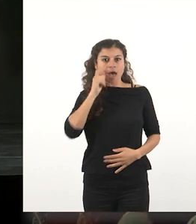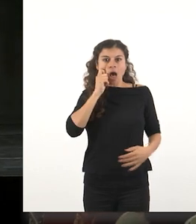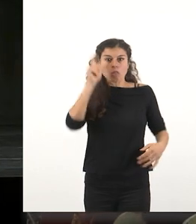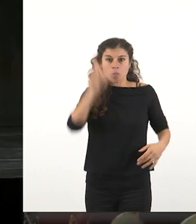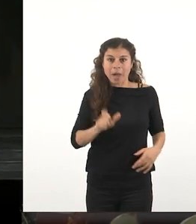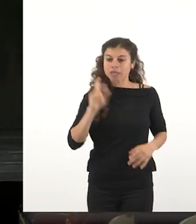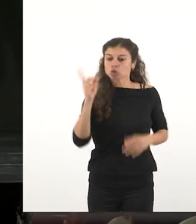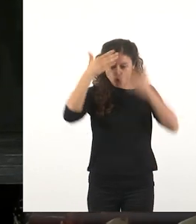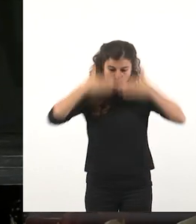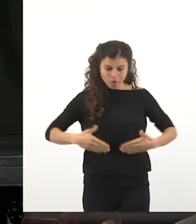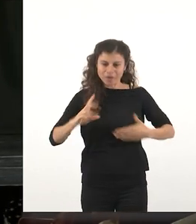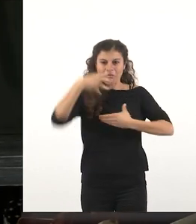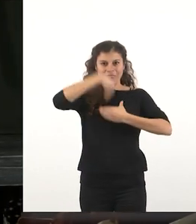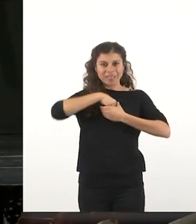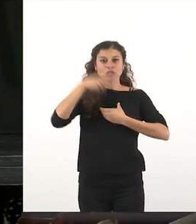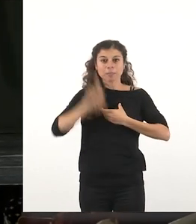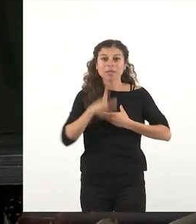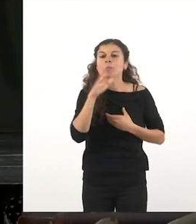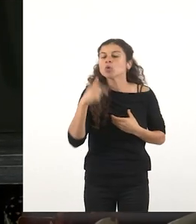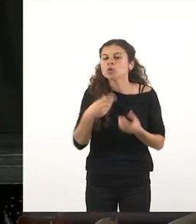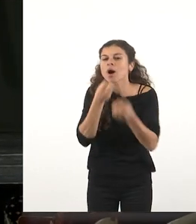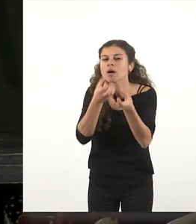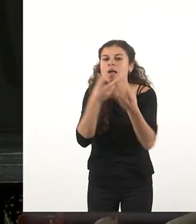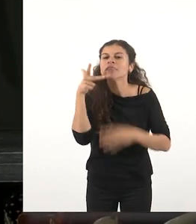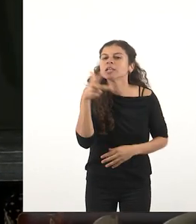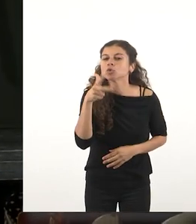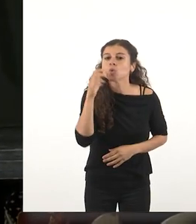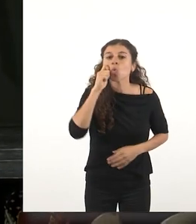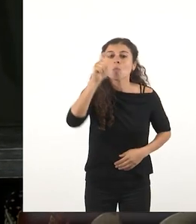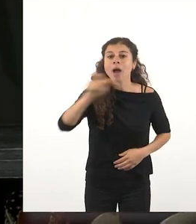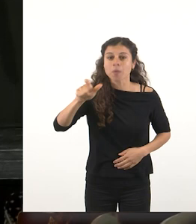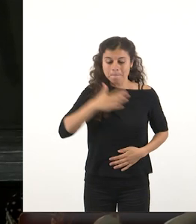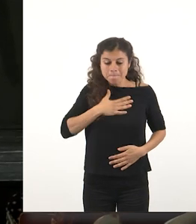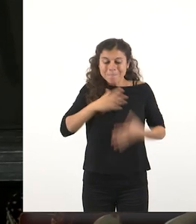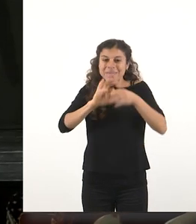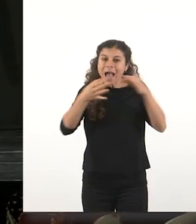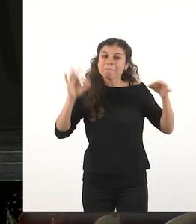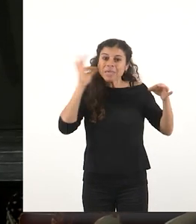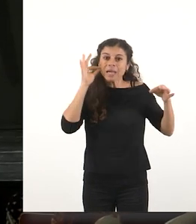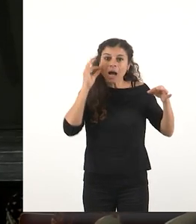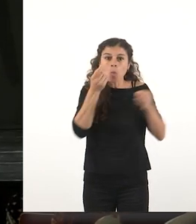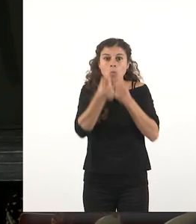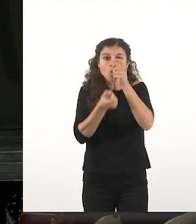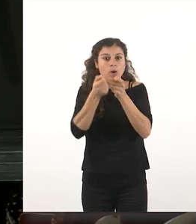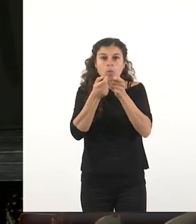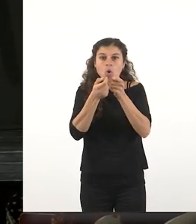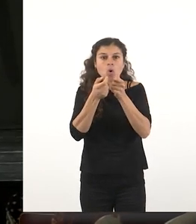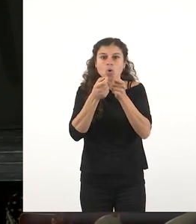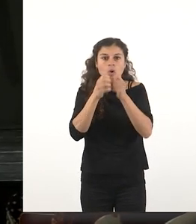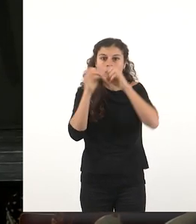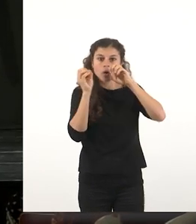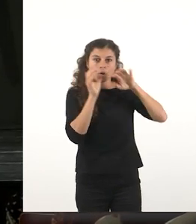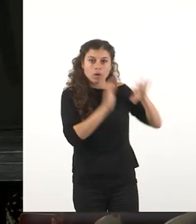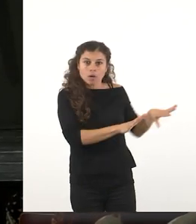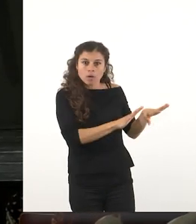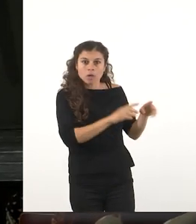derecho humano desde que he abierto la boca, que no se nos olvide, tiene que ver con mi amiga, con las que poco a poco dejo de salir. Con Alberto, que es